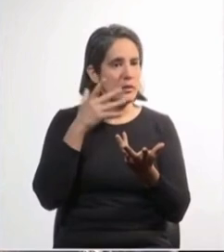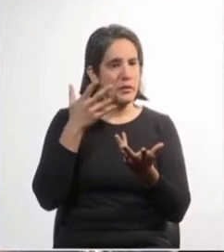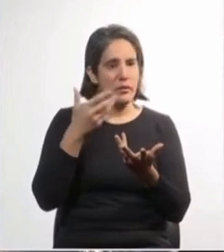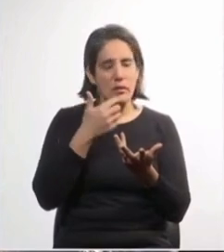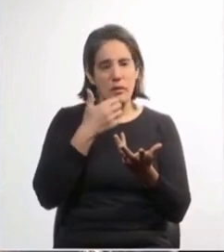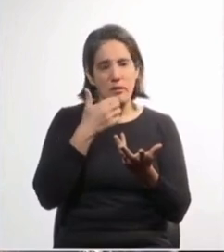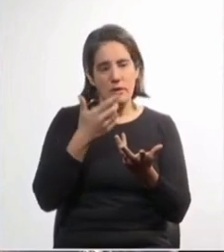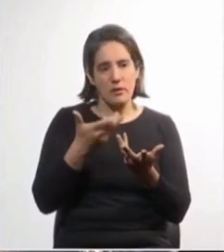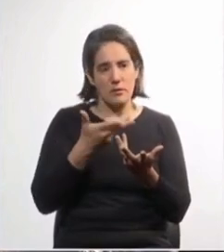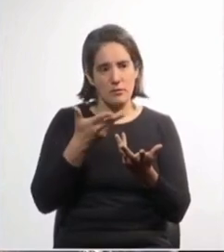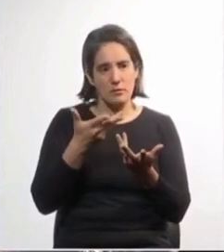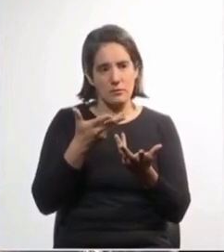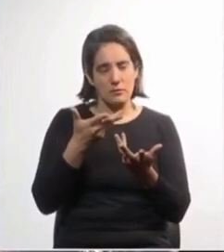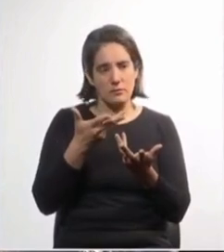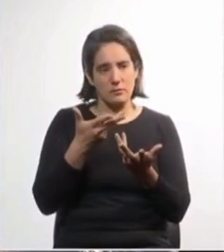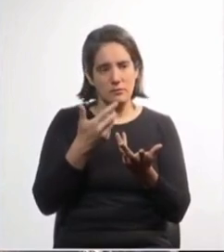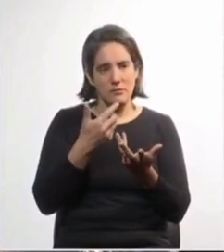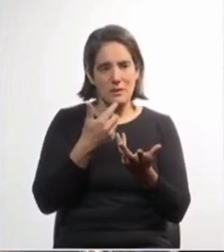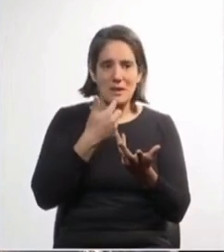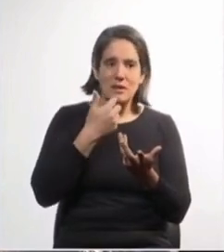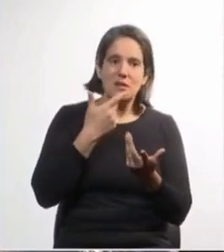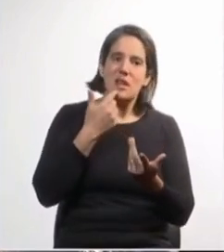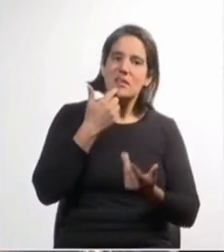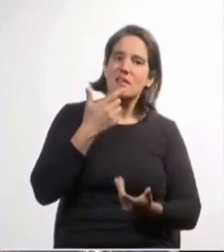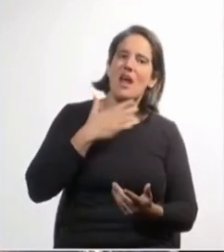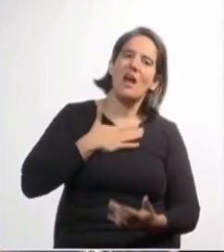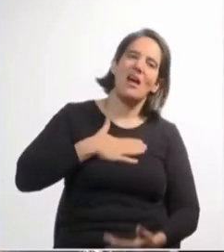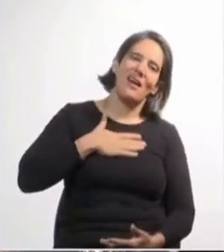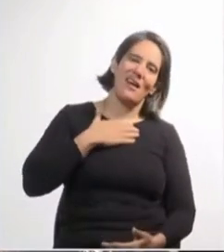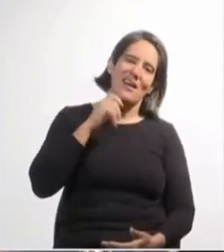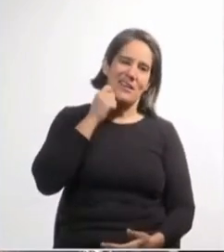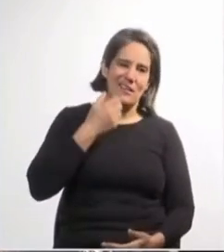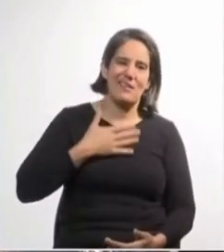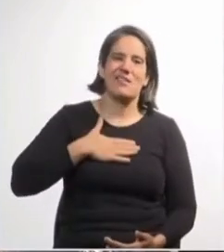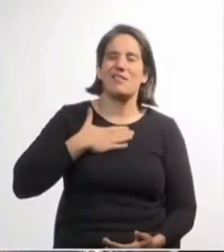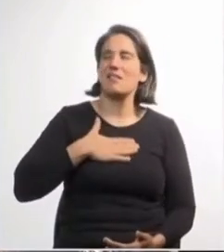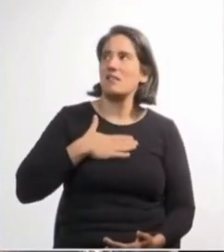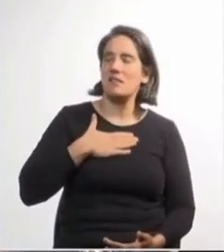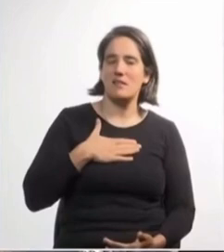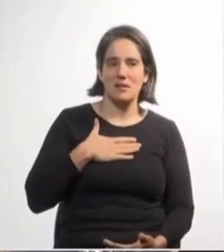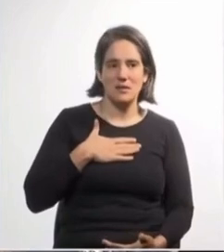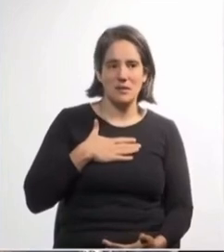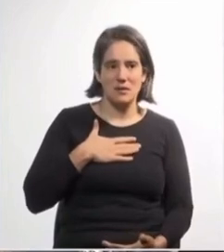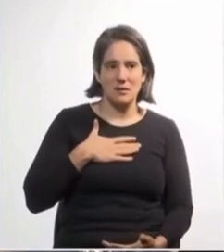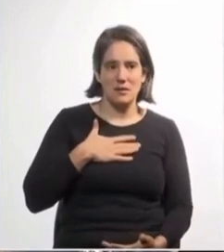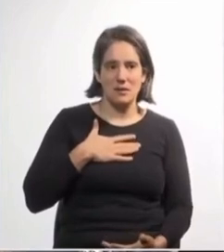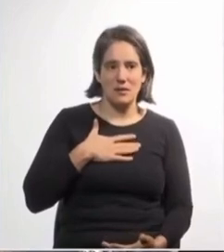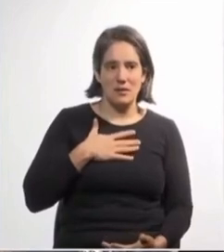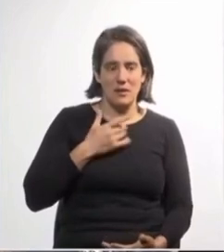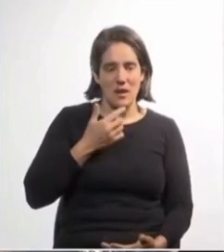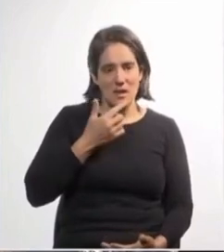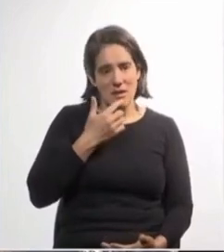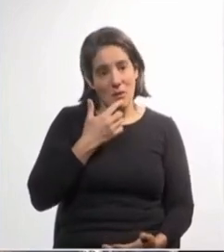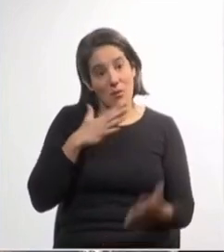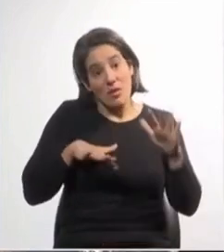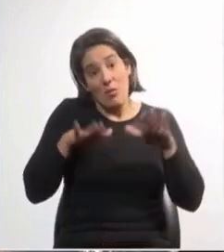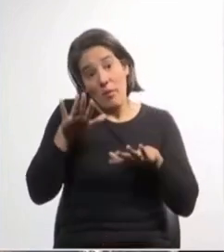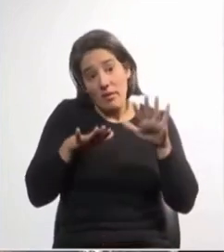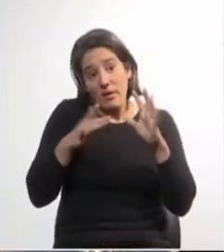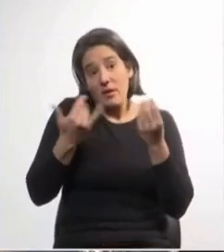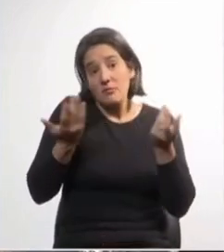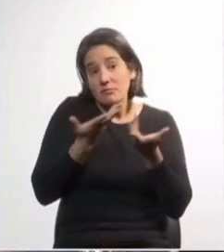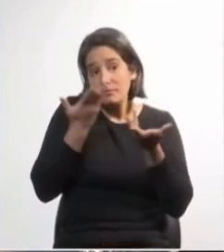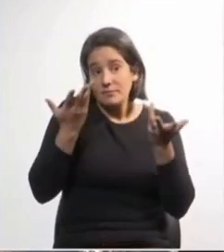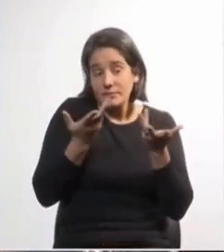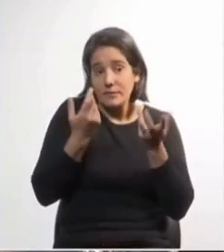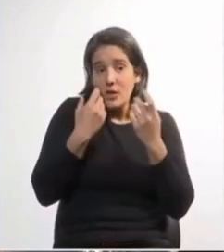de un tono autocomplaciente, ¿verdad?, según el cual parecería que